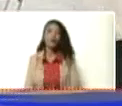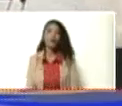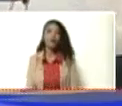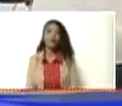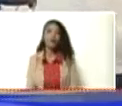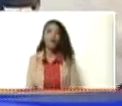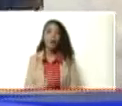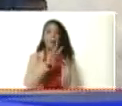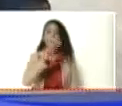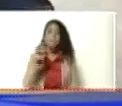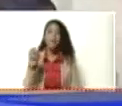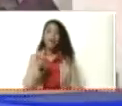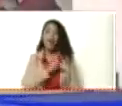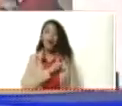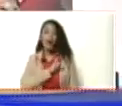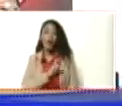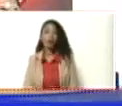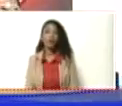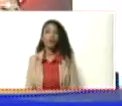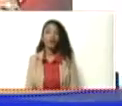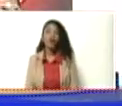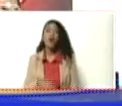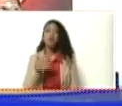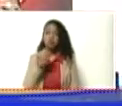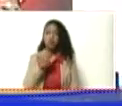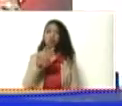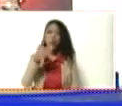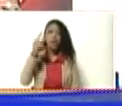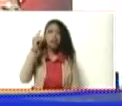20 de enero, buen día.